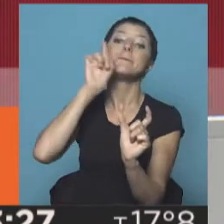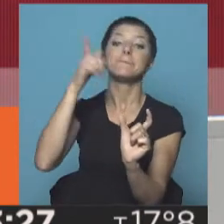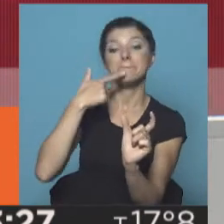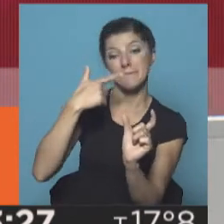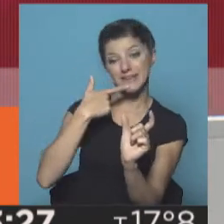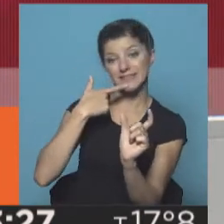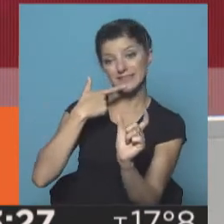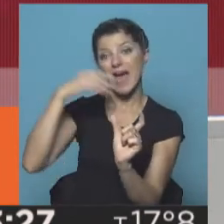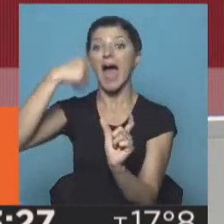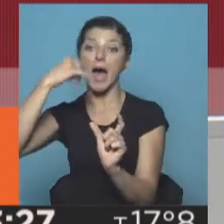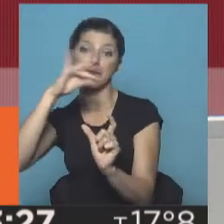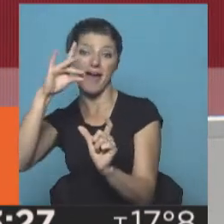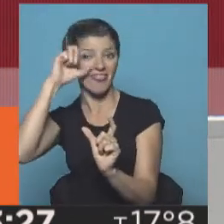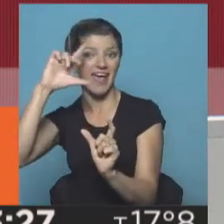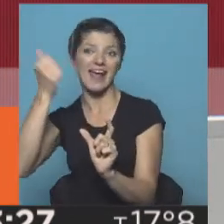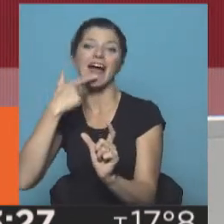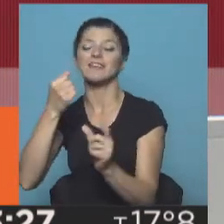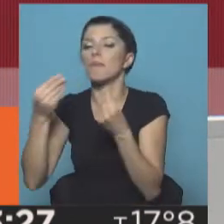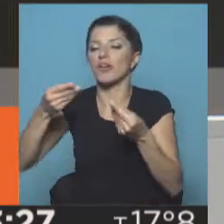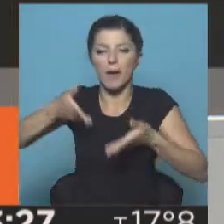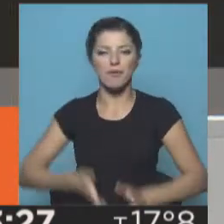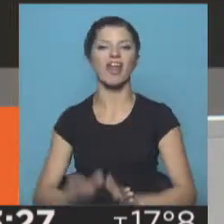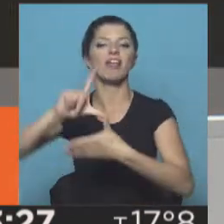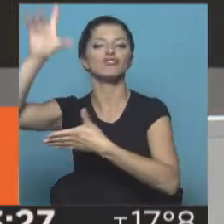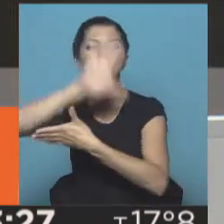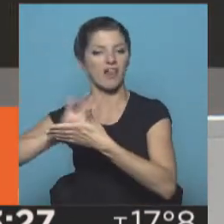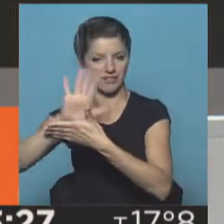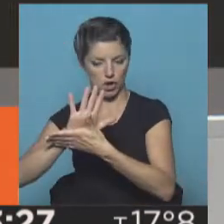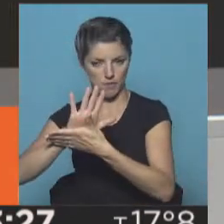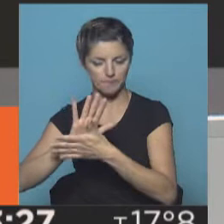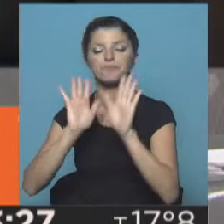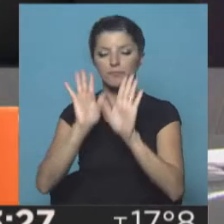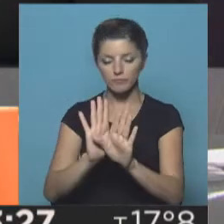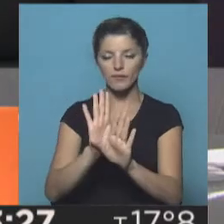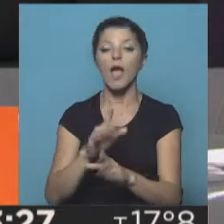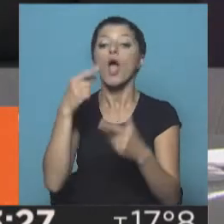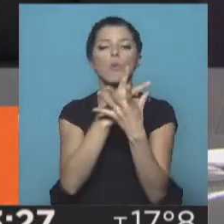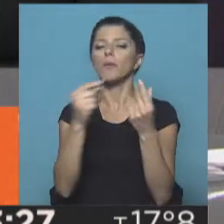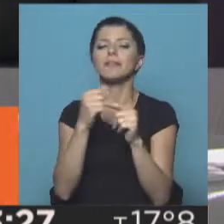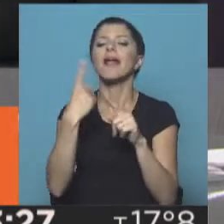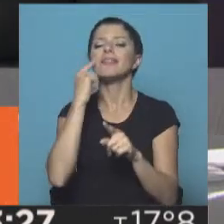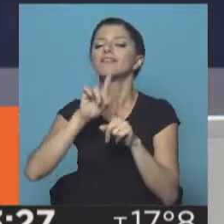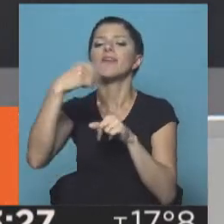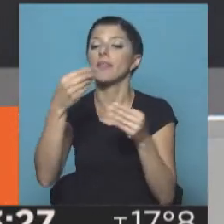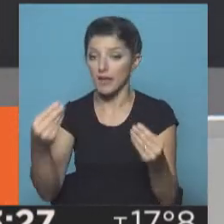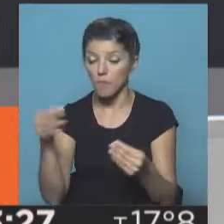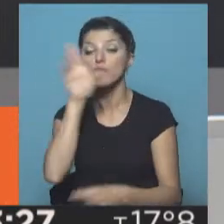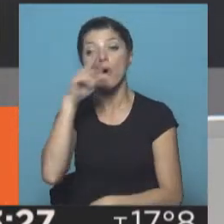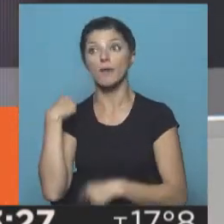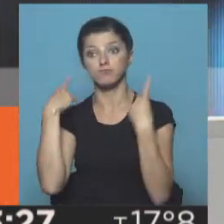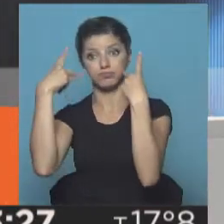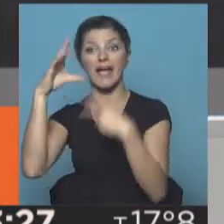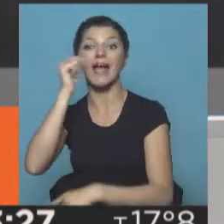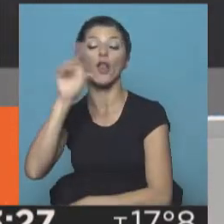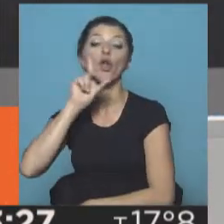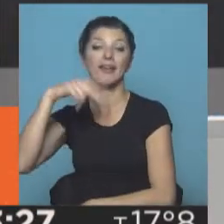latina. Hay un dato que es muy importante. ¿Qué hicieron el día después? Fueron a hacer campaña, claro. Hillary se fue a Carolina del Norte y